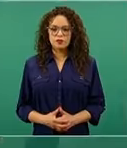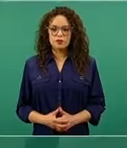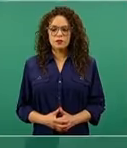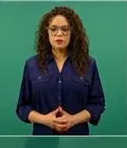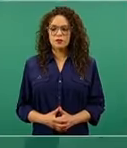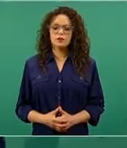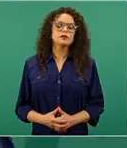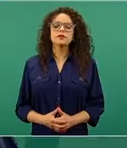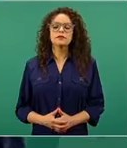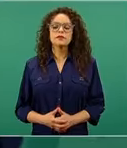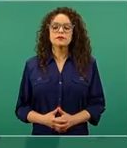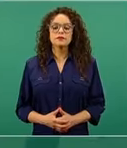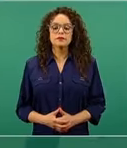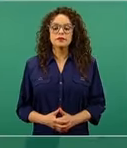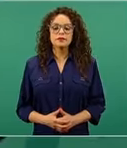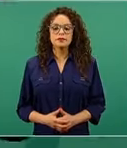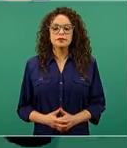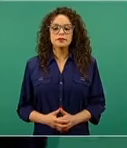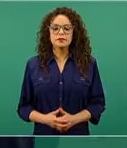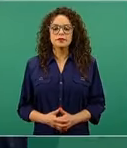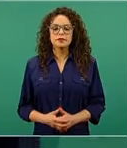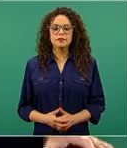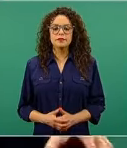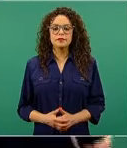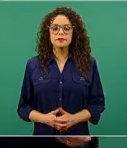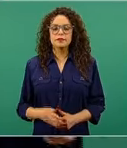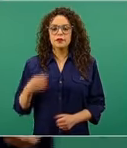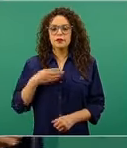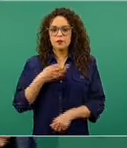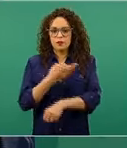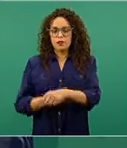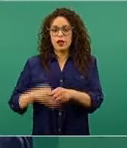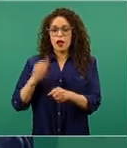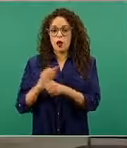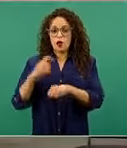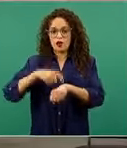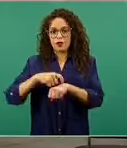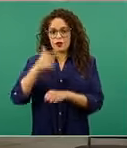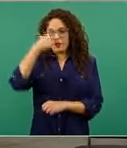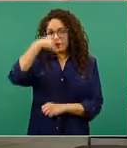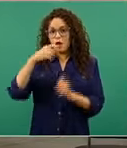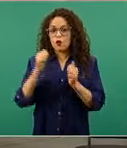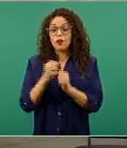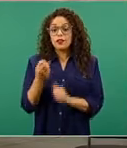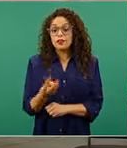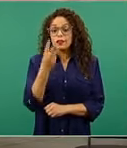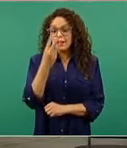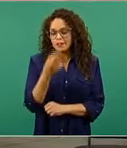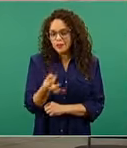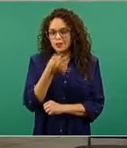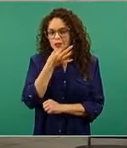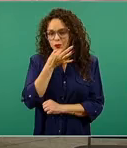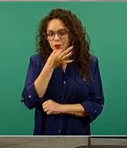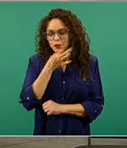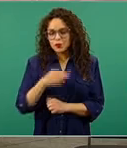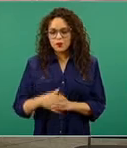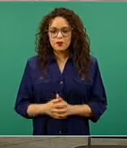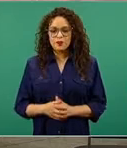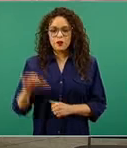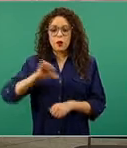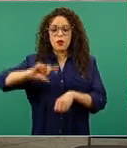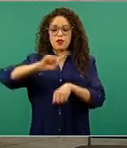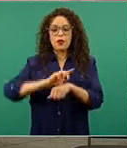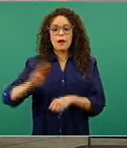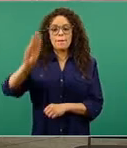Muy buenas, ¿qué tal? Son las 19 horas con 2 minutos, con 3 minutos, de este